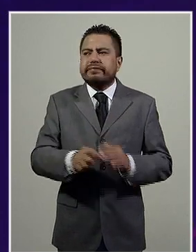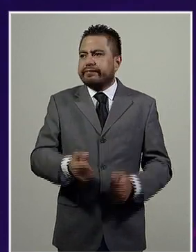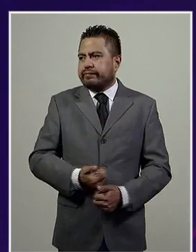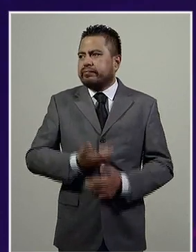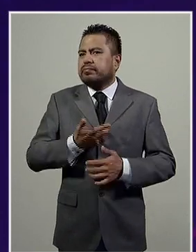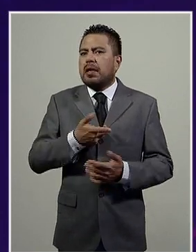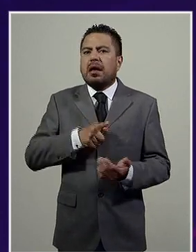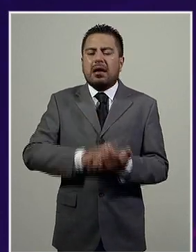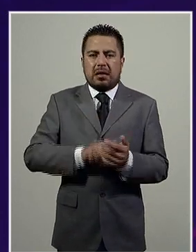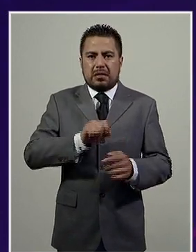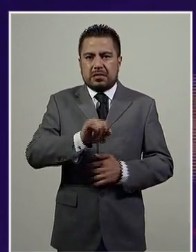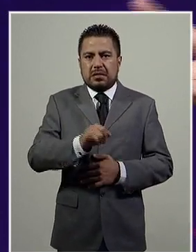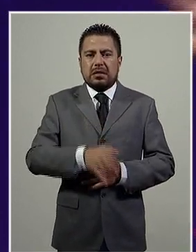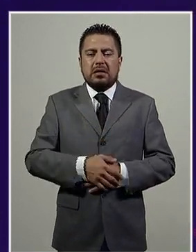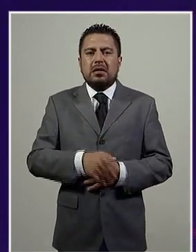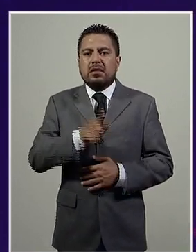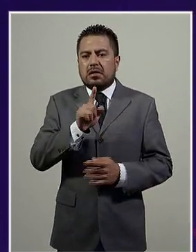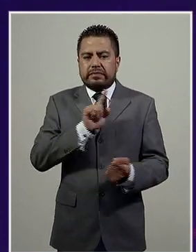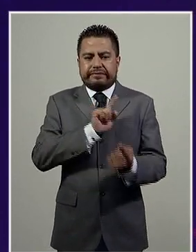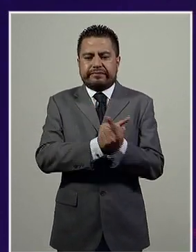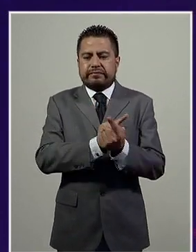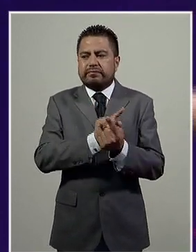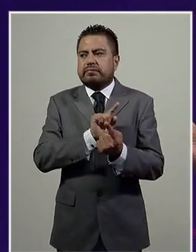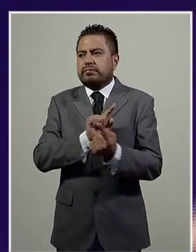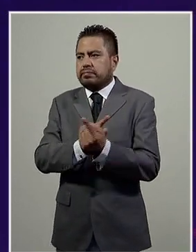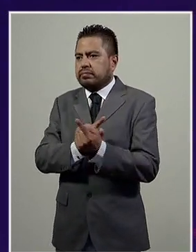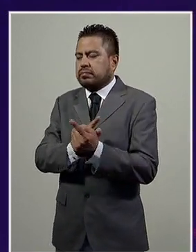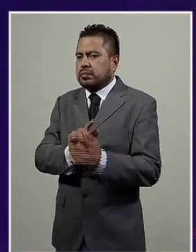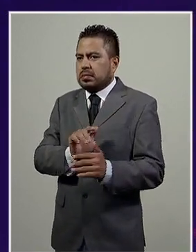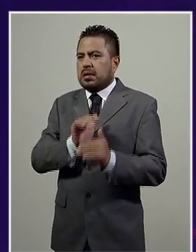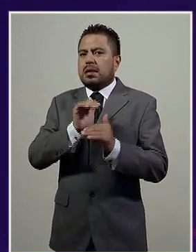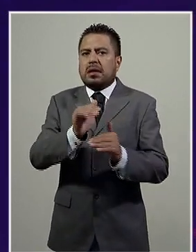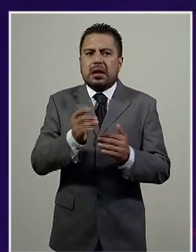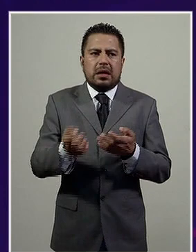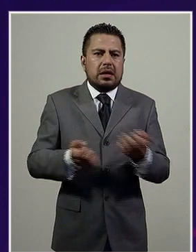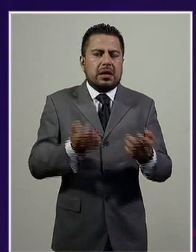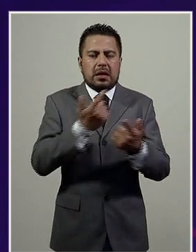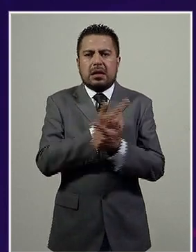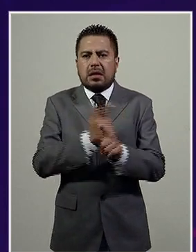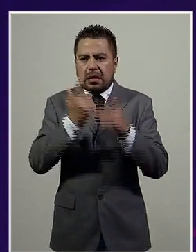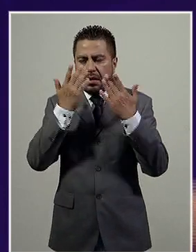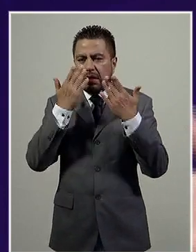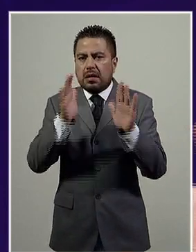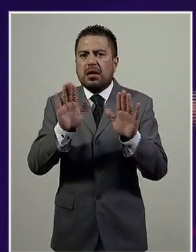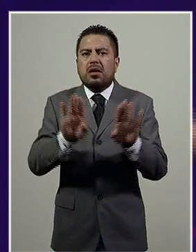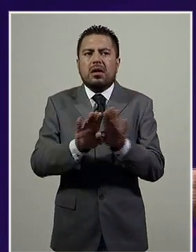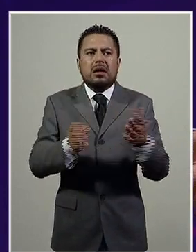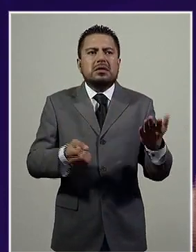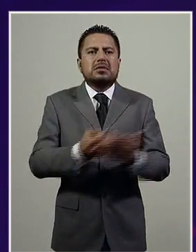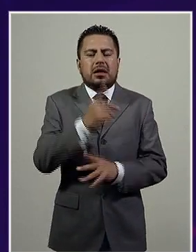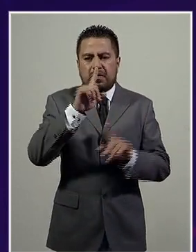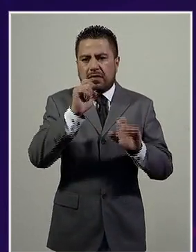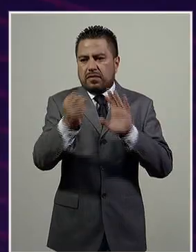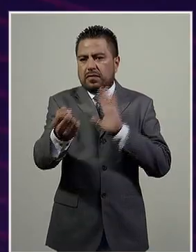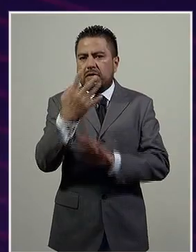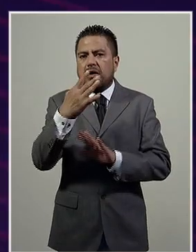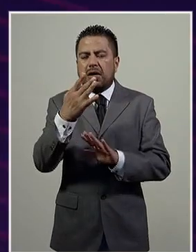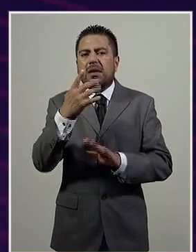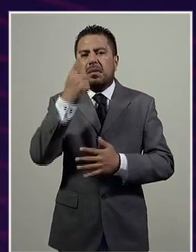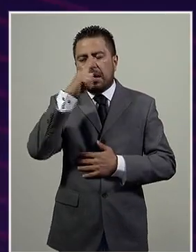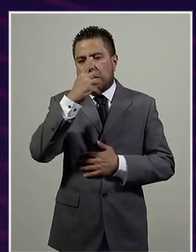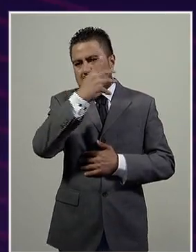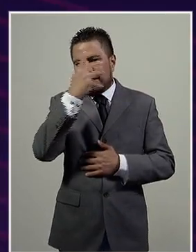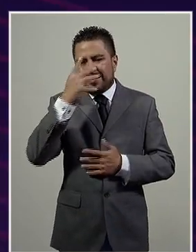expresas, te enfrentas a límites al ejercicio de tu libertad, como sacar una foto para una identificación